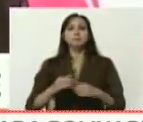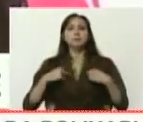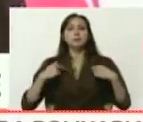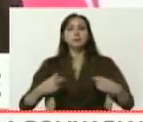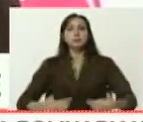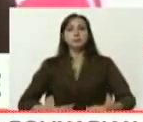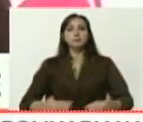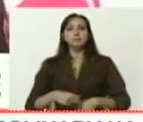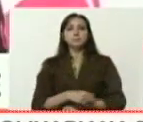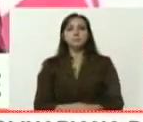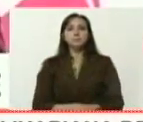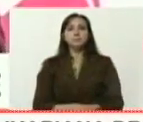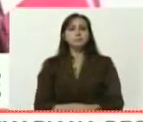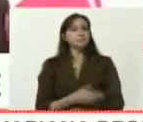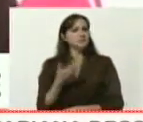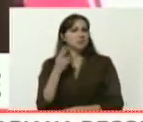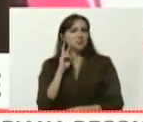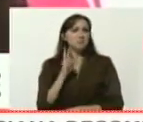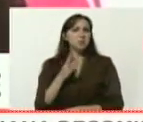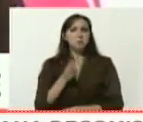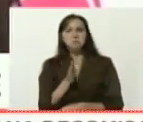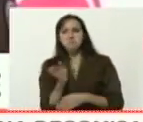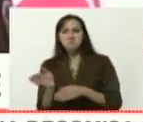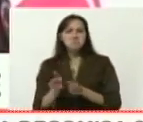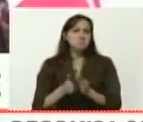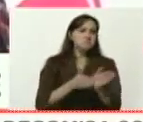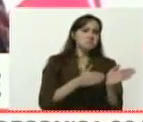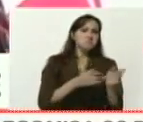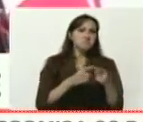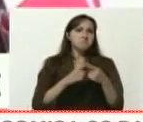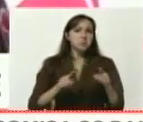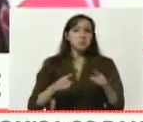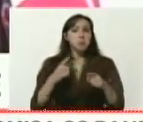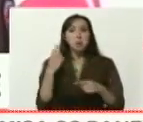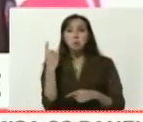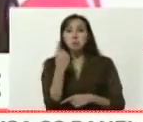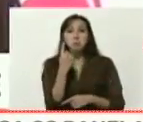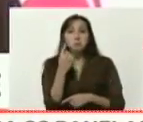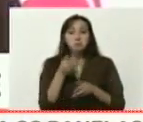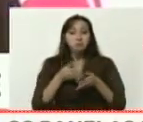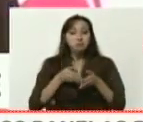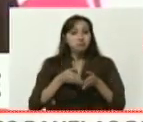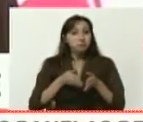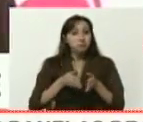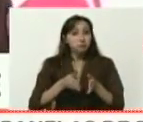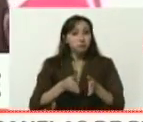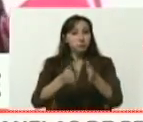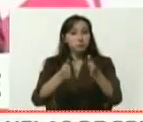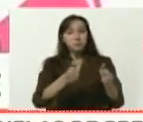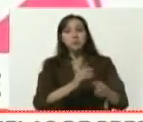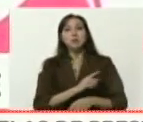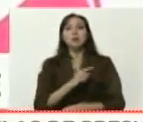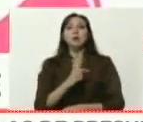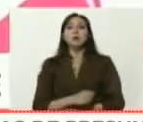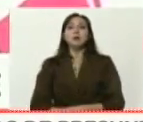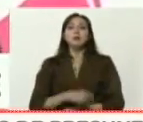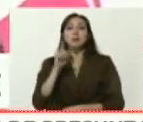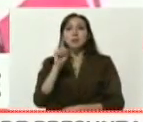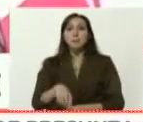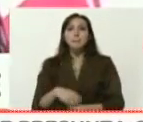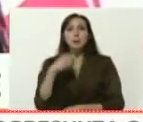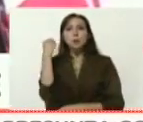Parecieran dos caminos diferentes, pero en realidad es uno solo. El juramento en el Monte Sacro hecho por